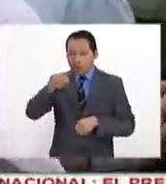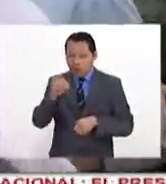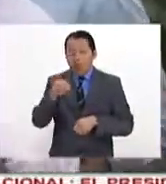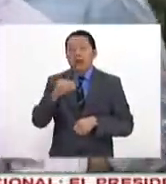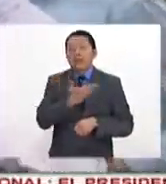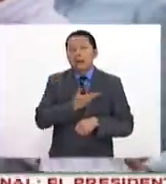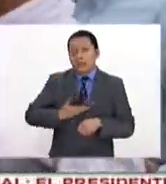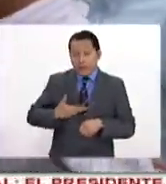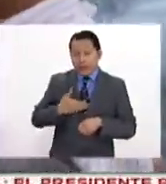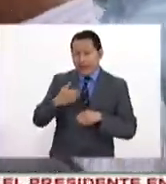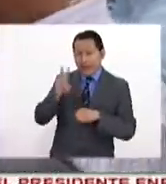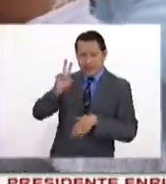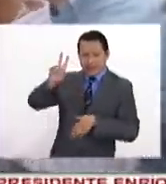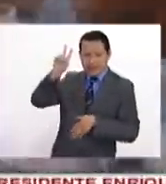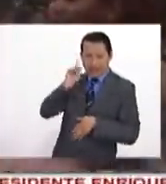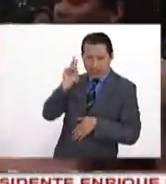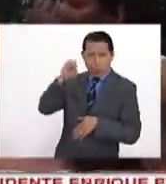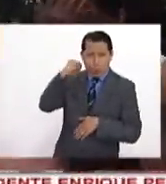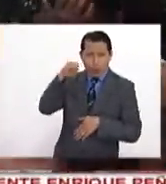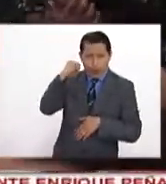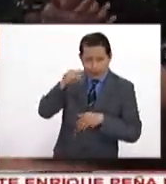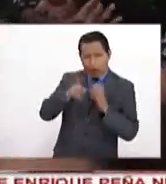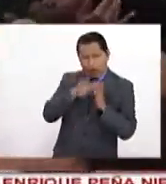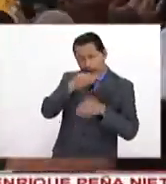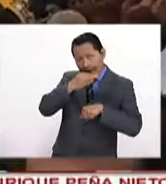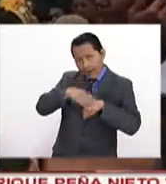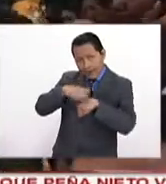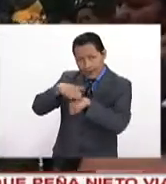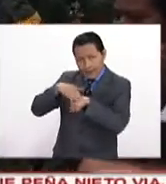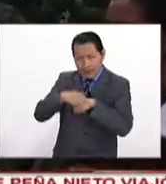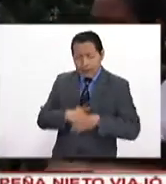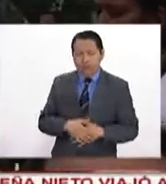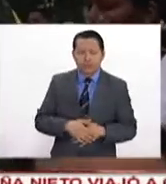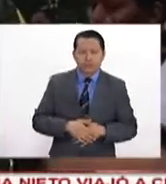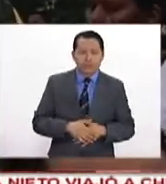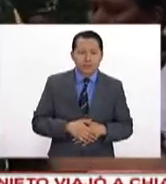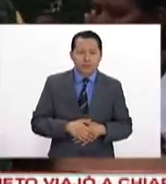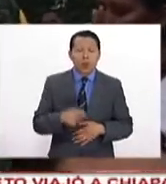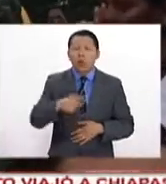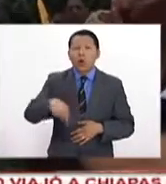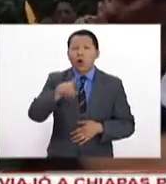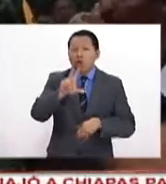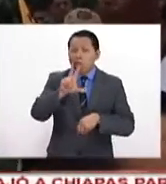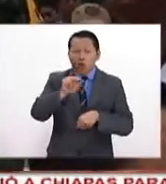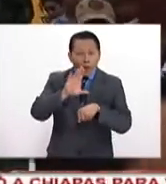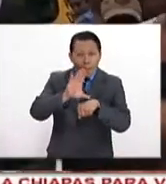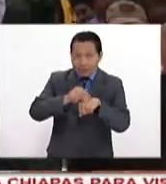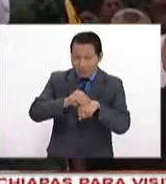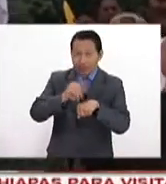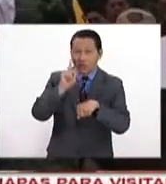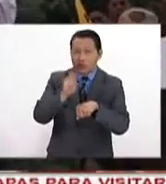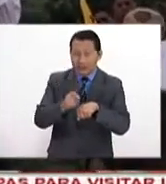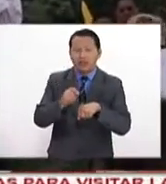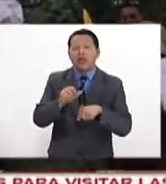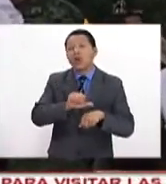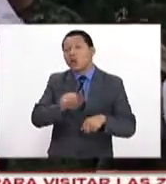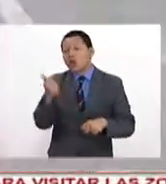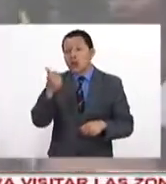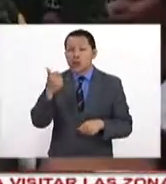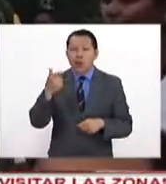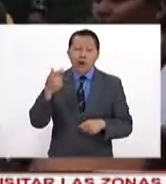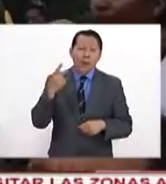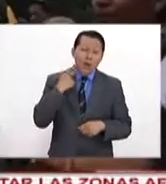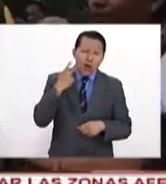advertido el viernes en su visita a Oaxaca. No permitan que nadie quiera lucrar con esta